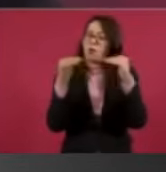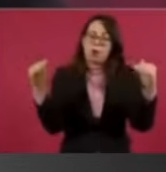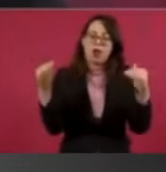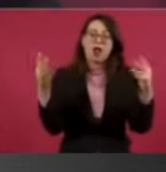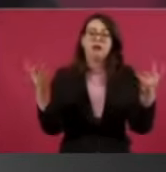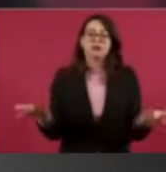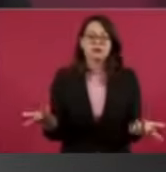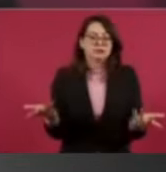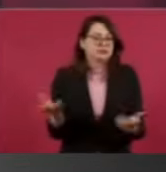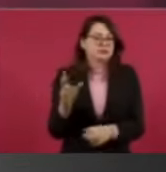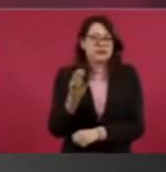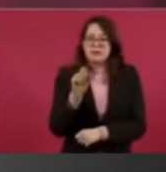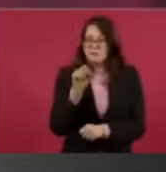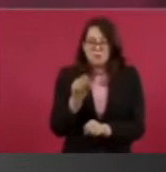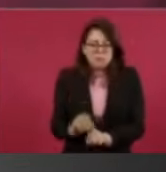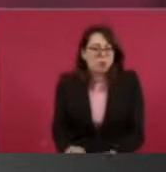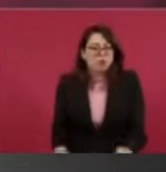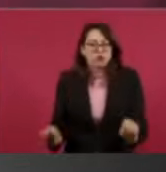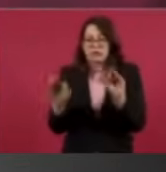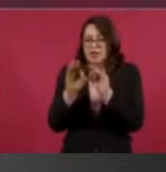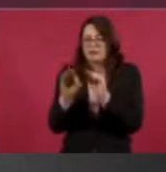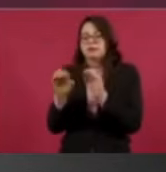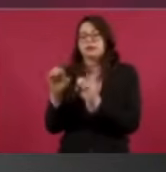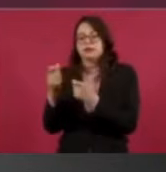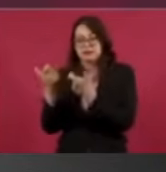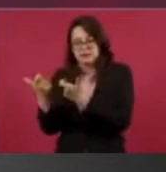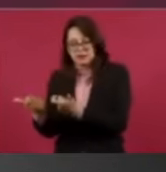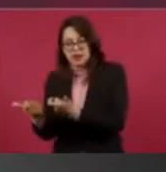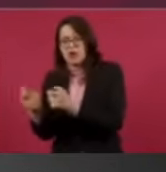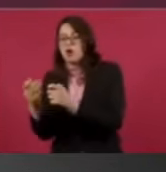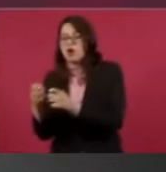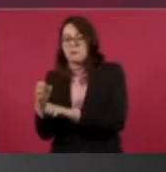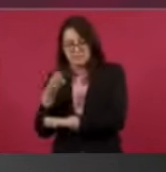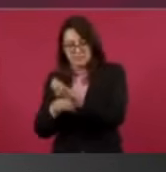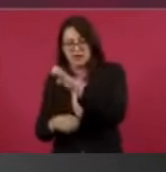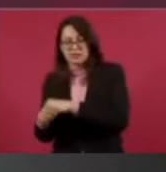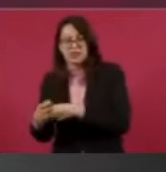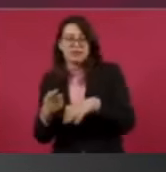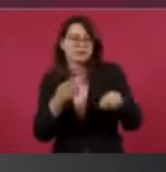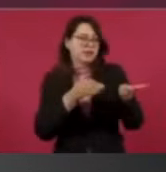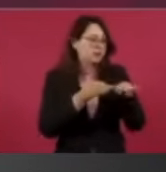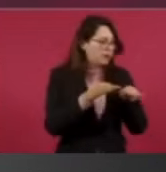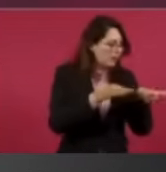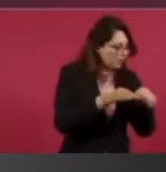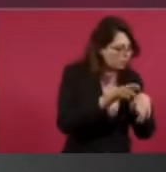el capital, las empresas, y buscar la conciliación,